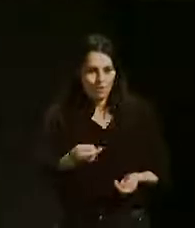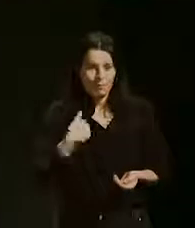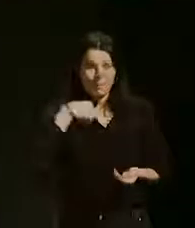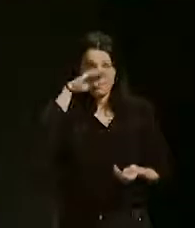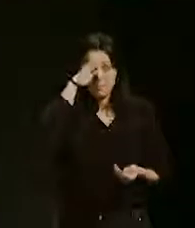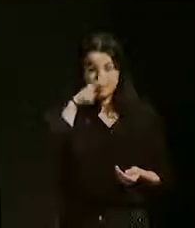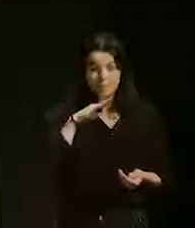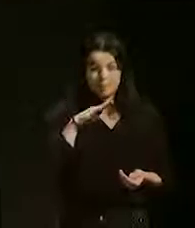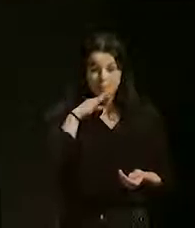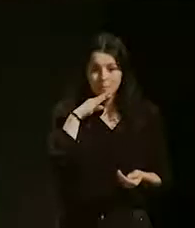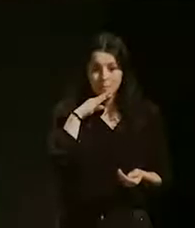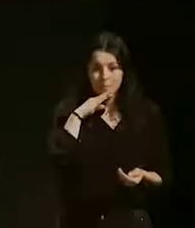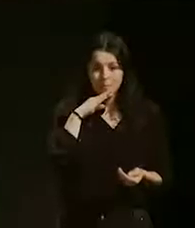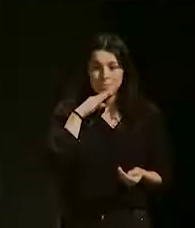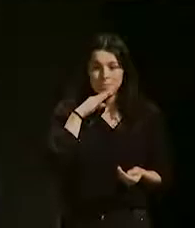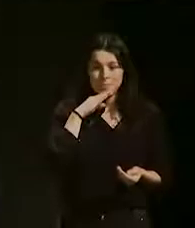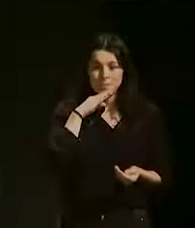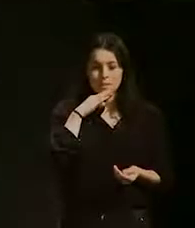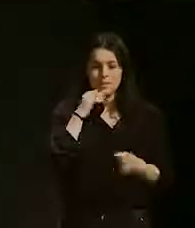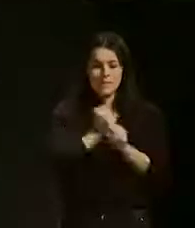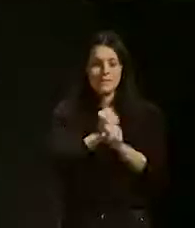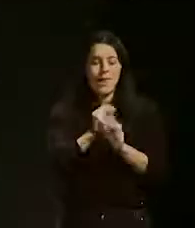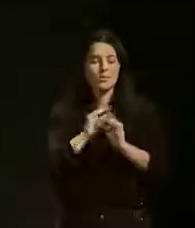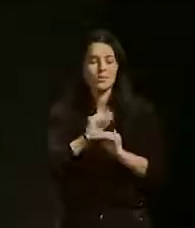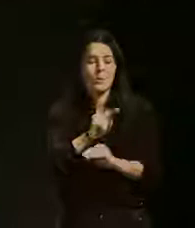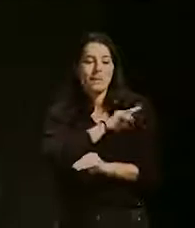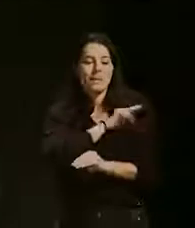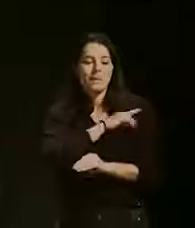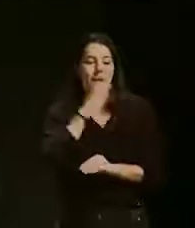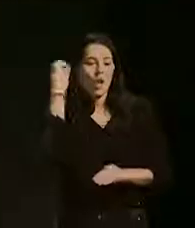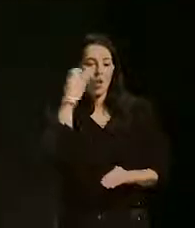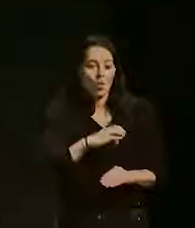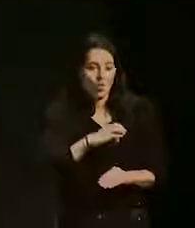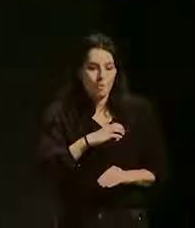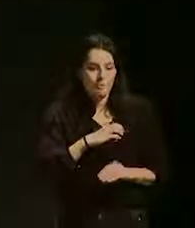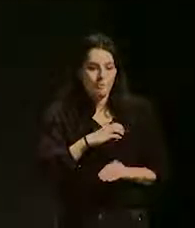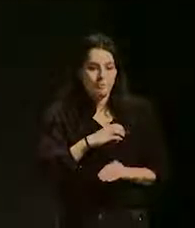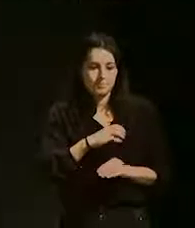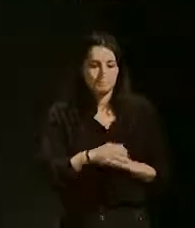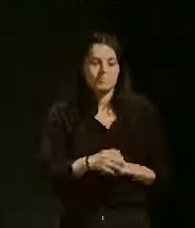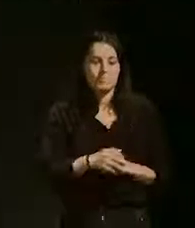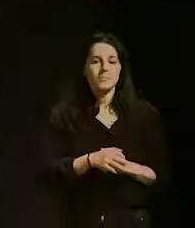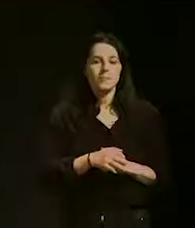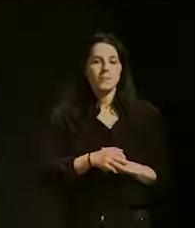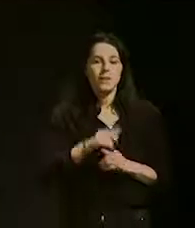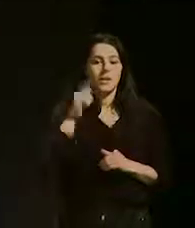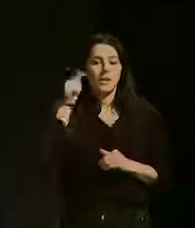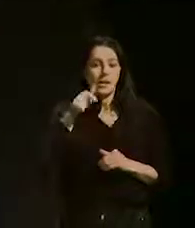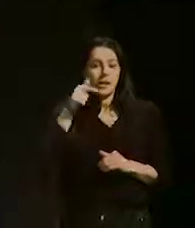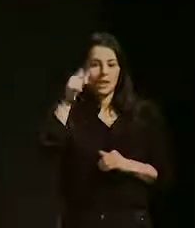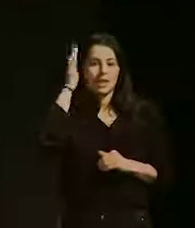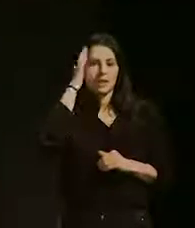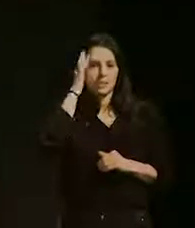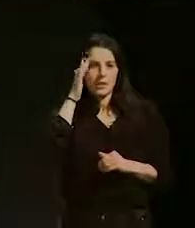padre era un militar en Cuba. ¿Se imaginan lo que